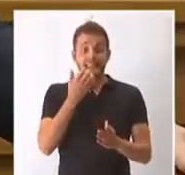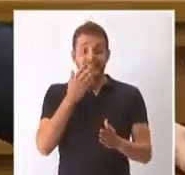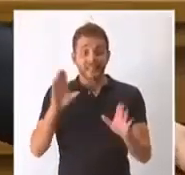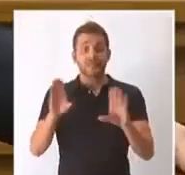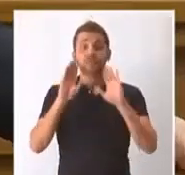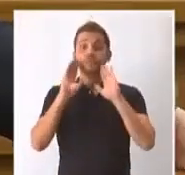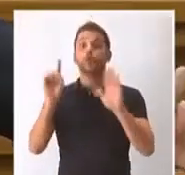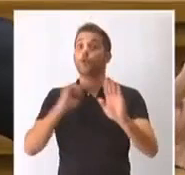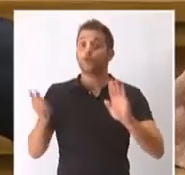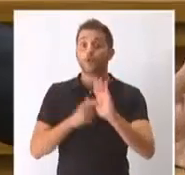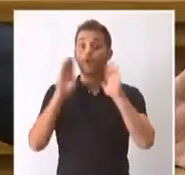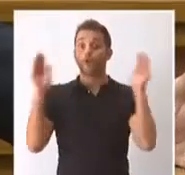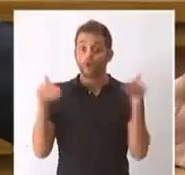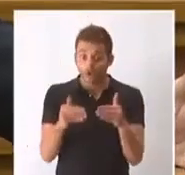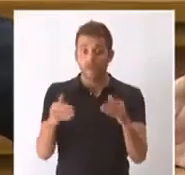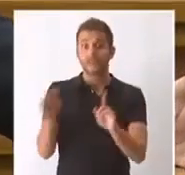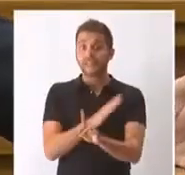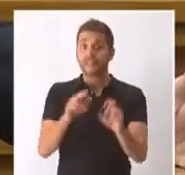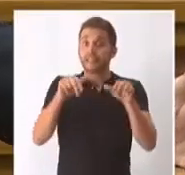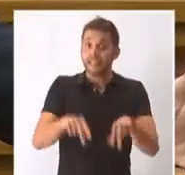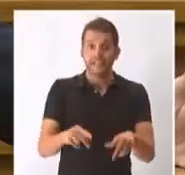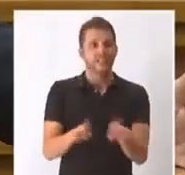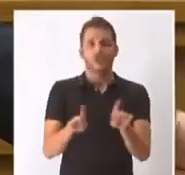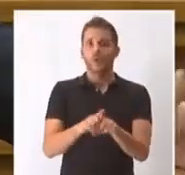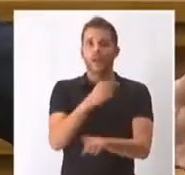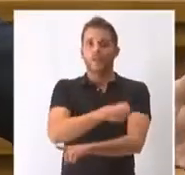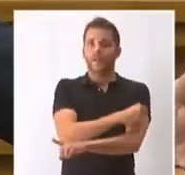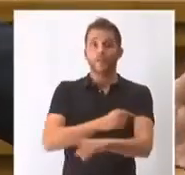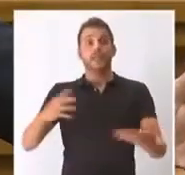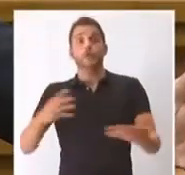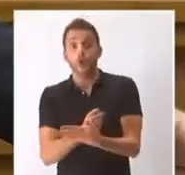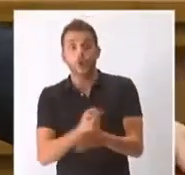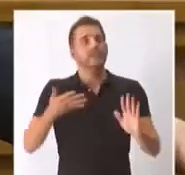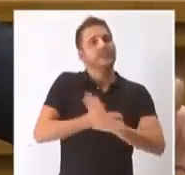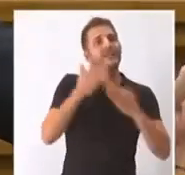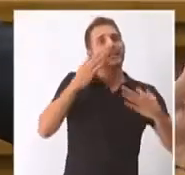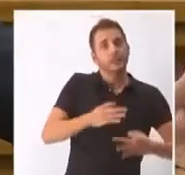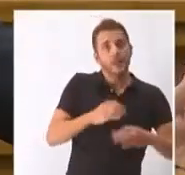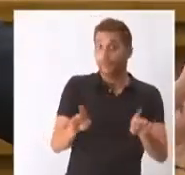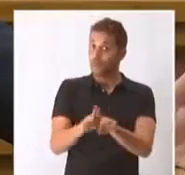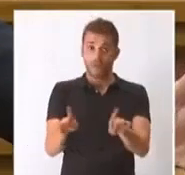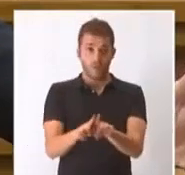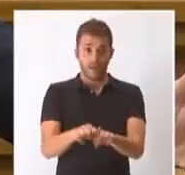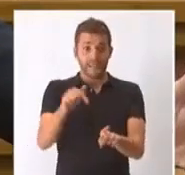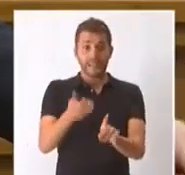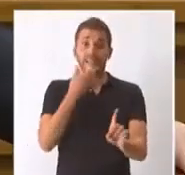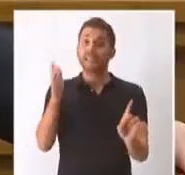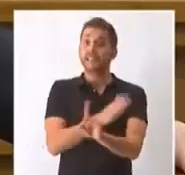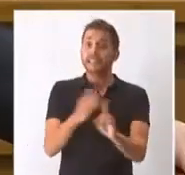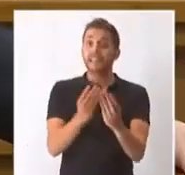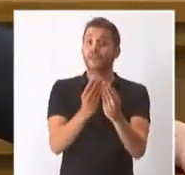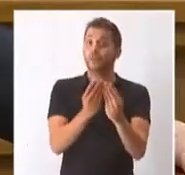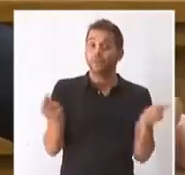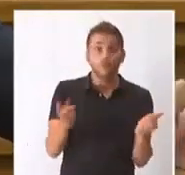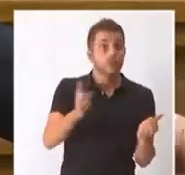tranquilos aquí como cuando esté todo el mundo vacunado porque estaremos todos seguros mientras esto no pase evidentemente habrá un problema